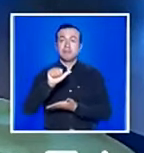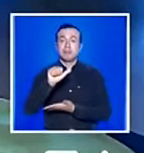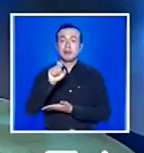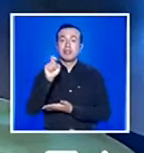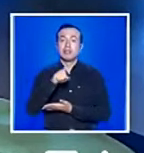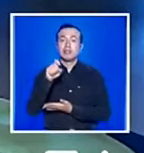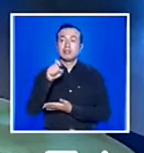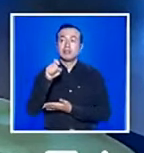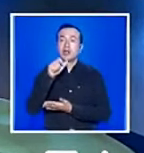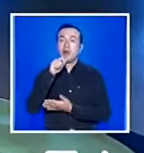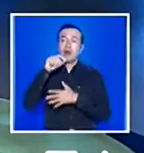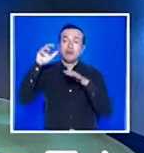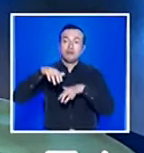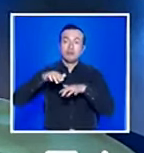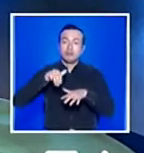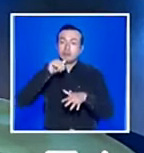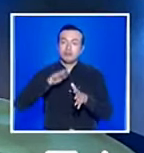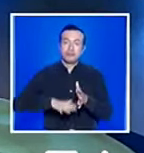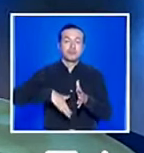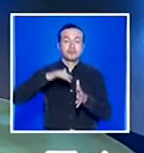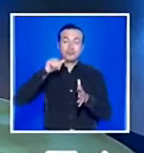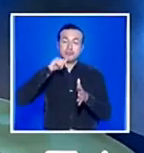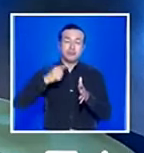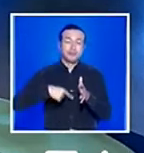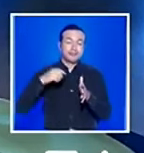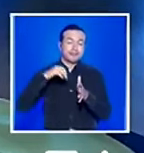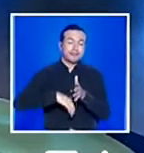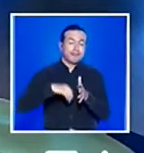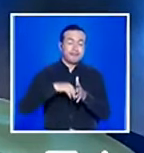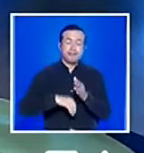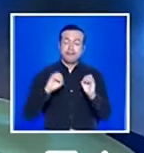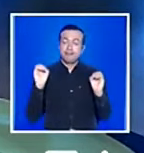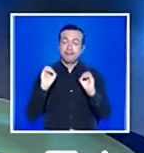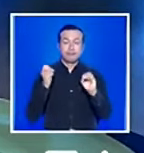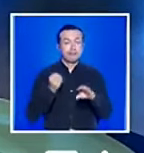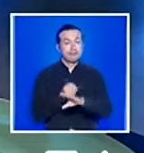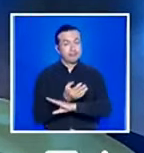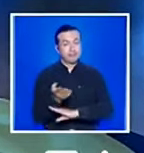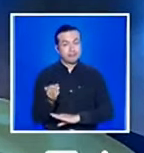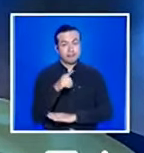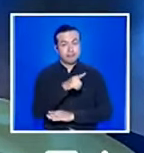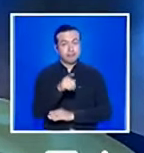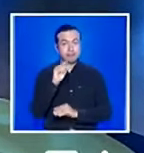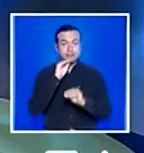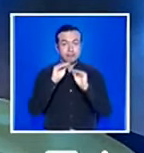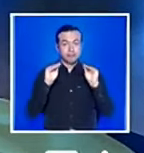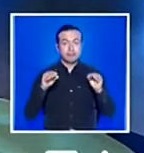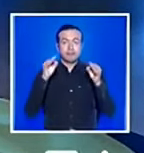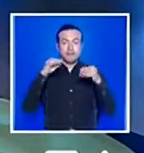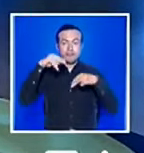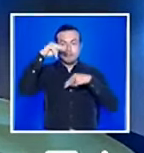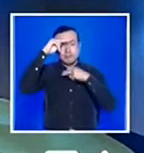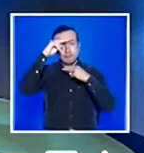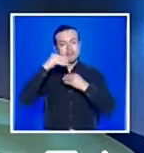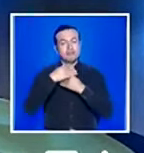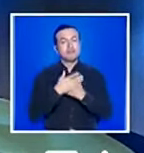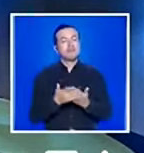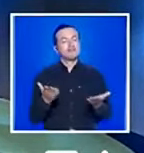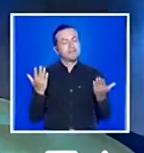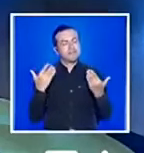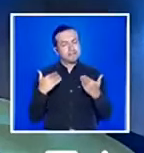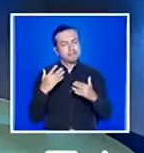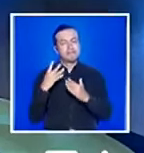llenen los embalses para las hidroeléctricas. Así es, pero bueno, en todo caso, le recomendamos a usted que se informe a través de los canales oficiales sobre los cortes de energía